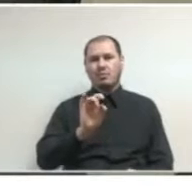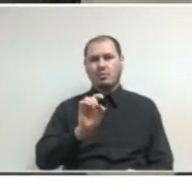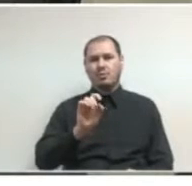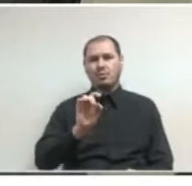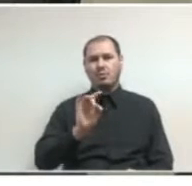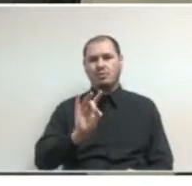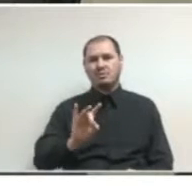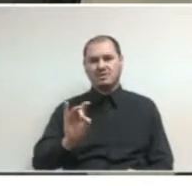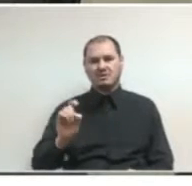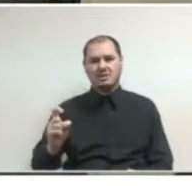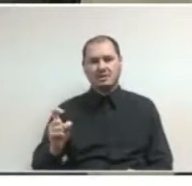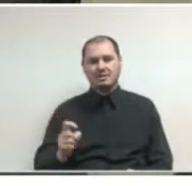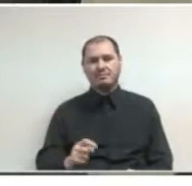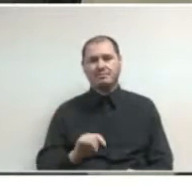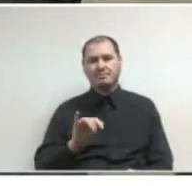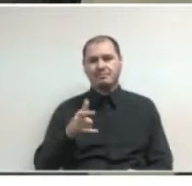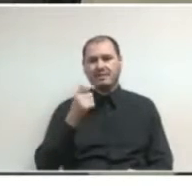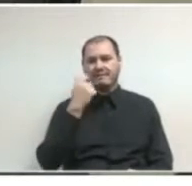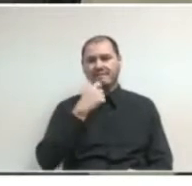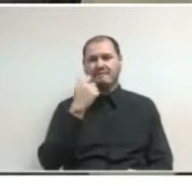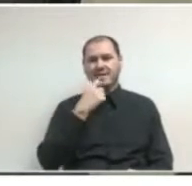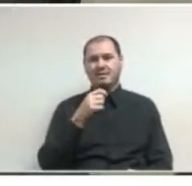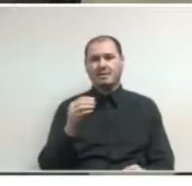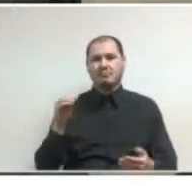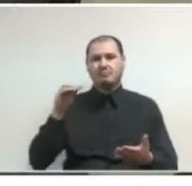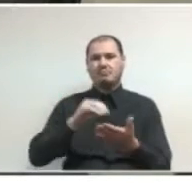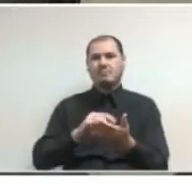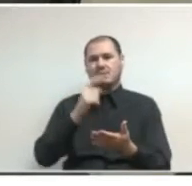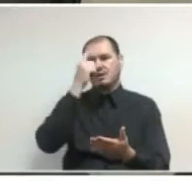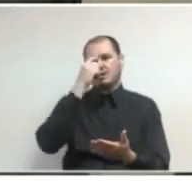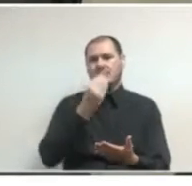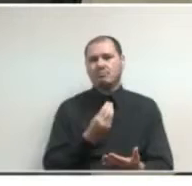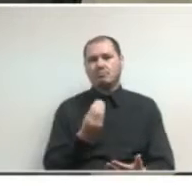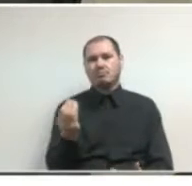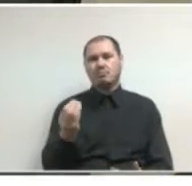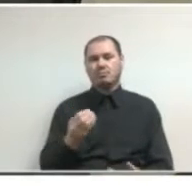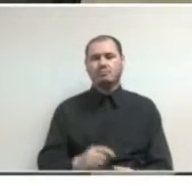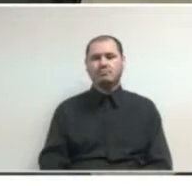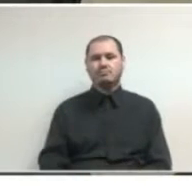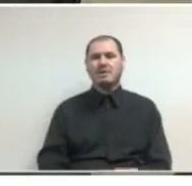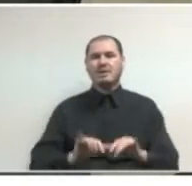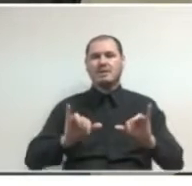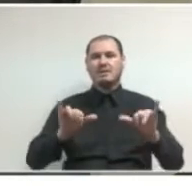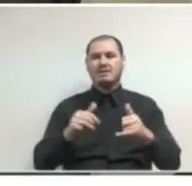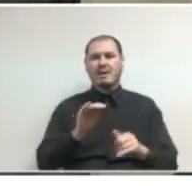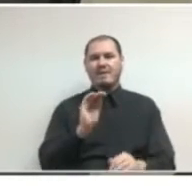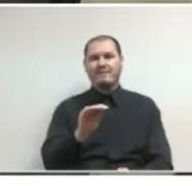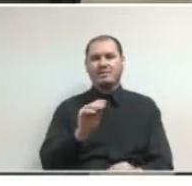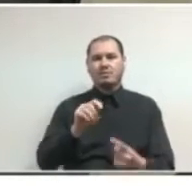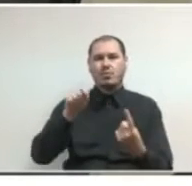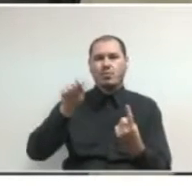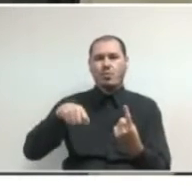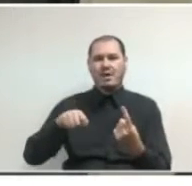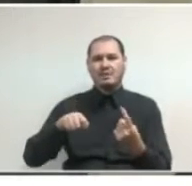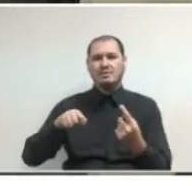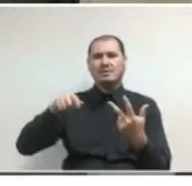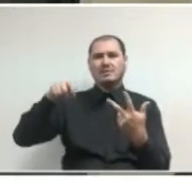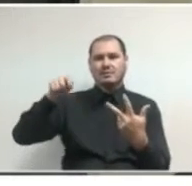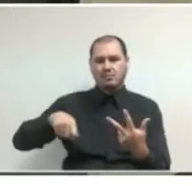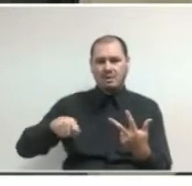Ahí, o ya declara vacante, juega con registro notarial, juez de primera instancia civil comercial,